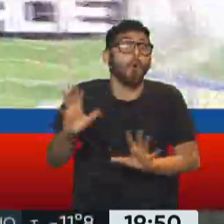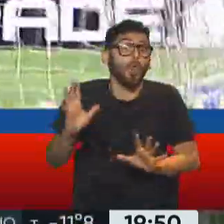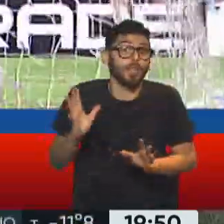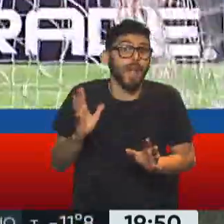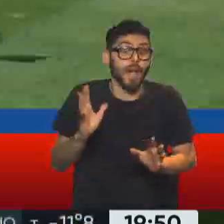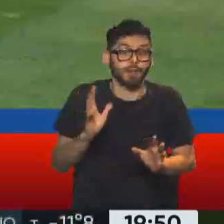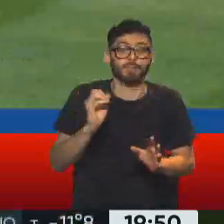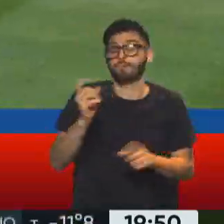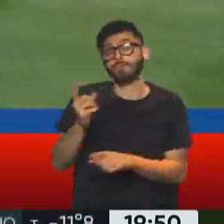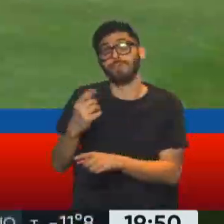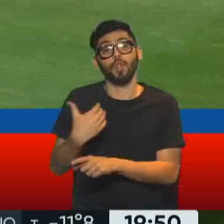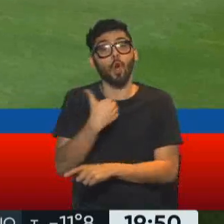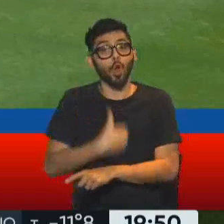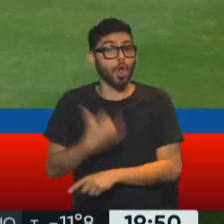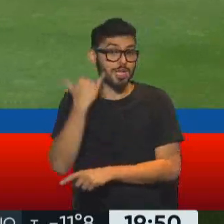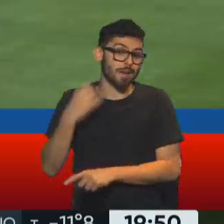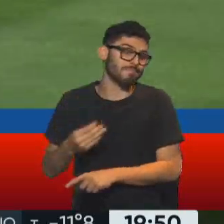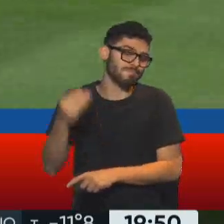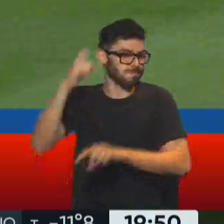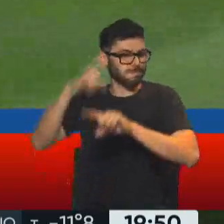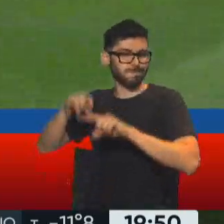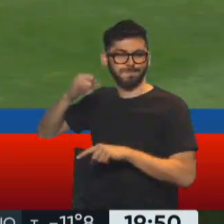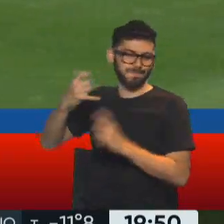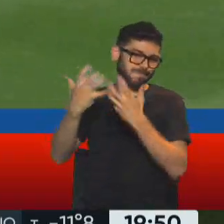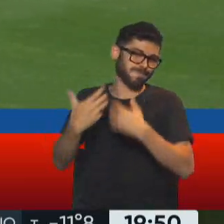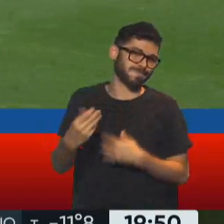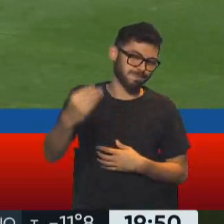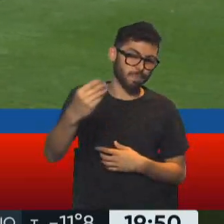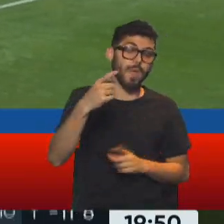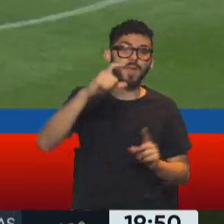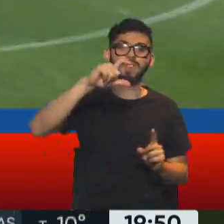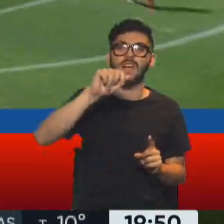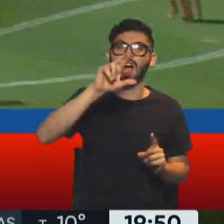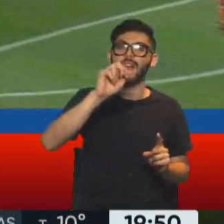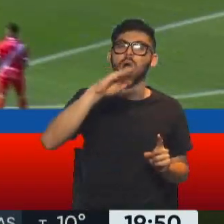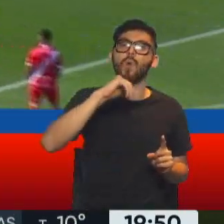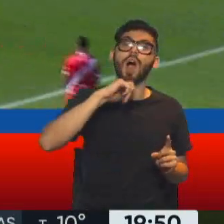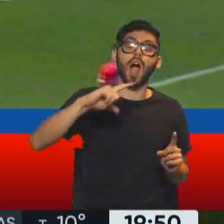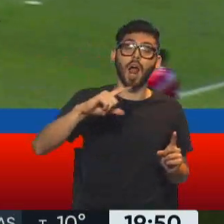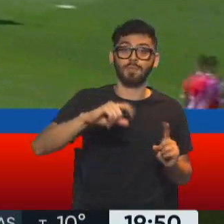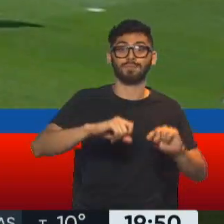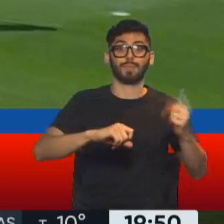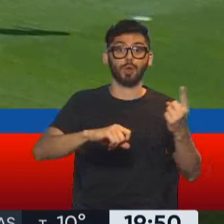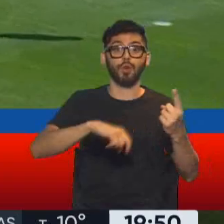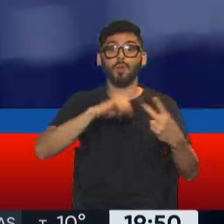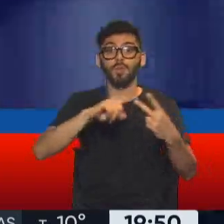Ya Colón está clasificado por ser el último campeón. Vimos el gol de Carabajal, pero Aliendro, solo,